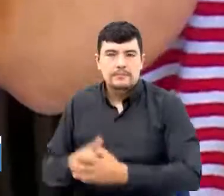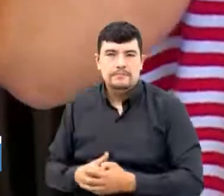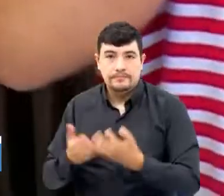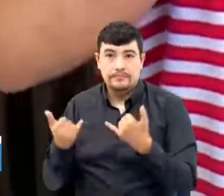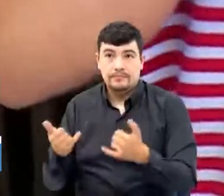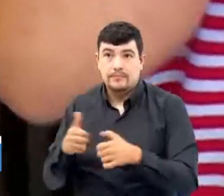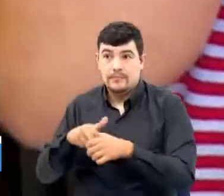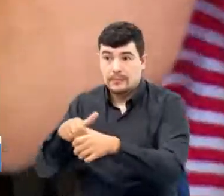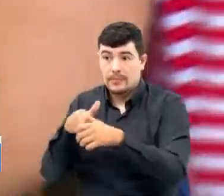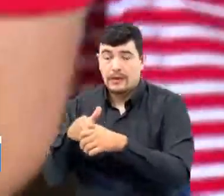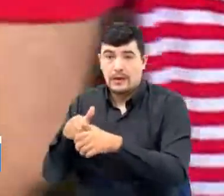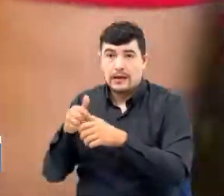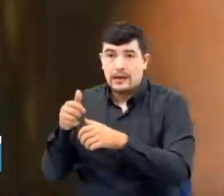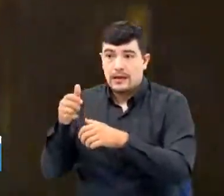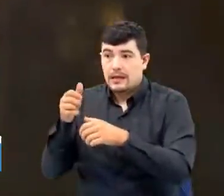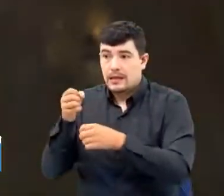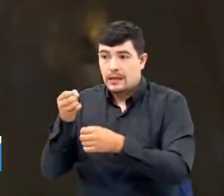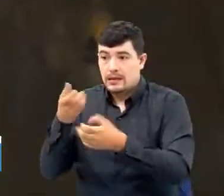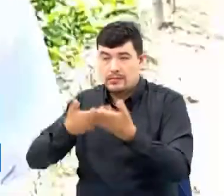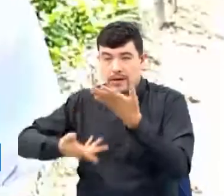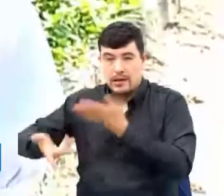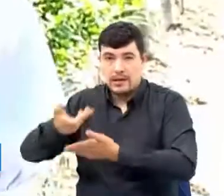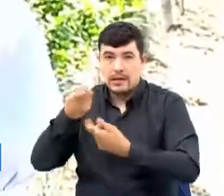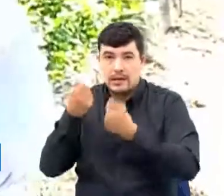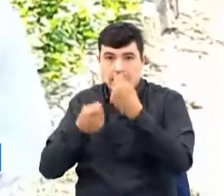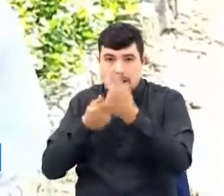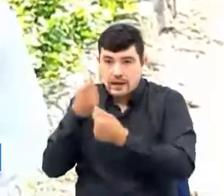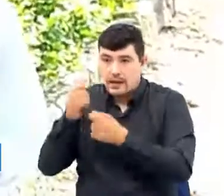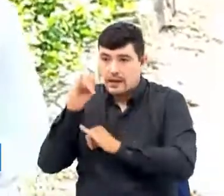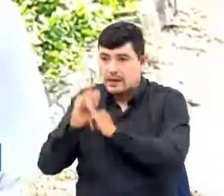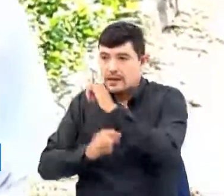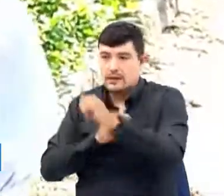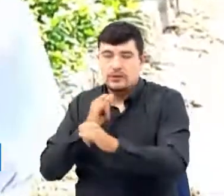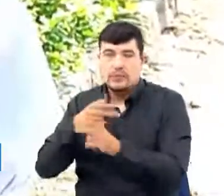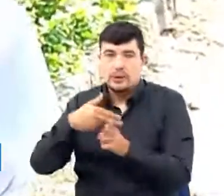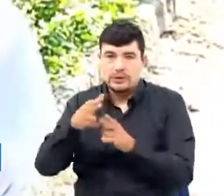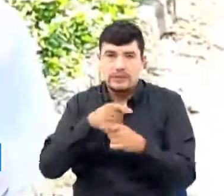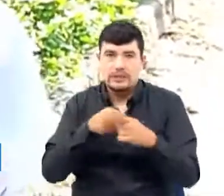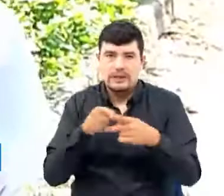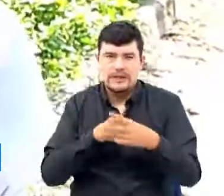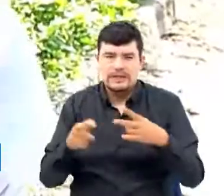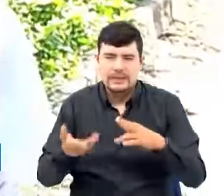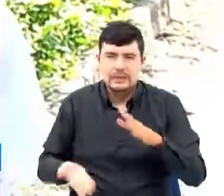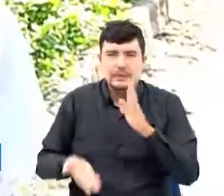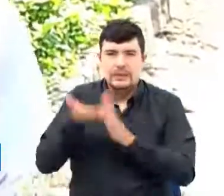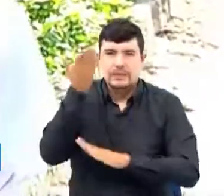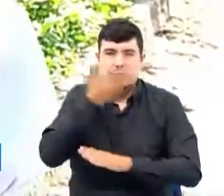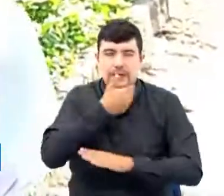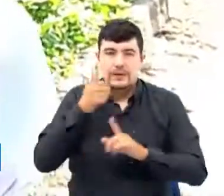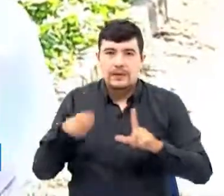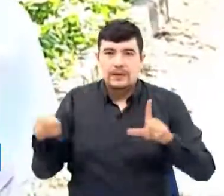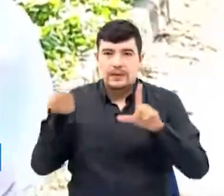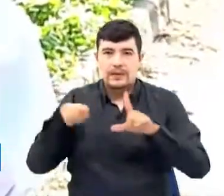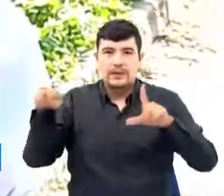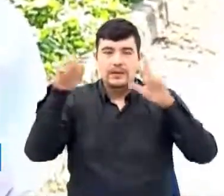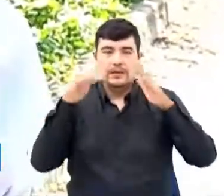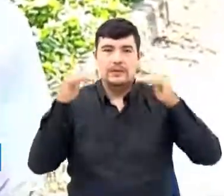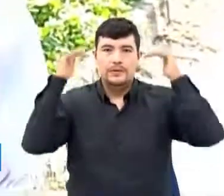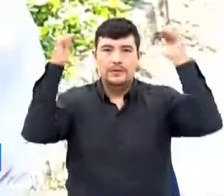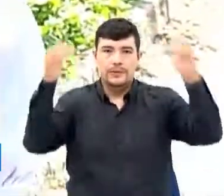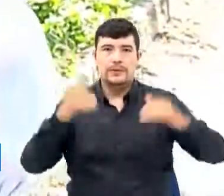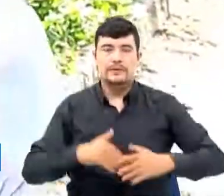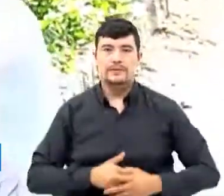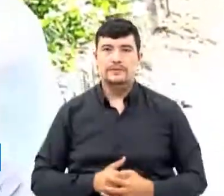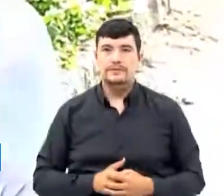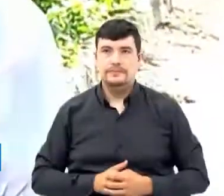podrían duplicarse en las próximas semanas. Clientes que tienen estimado unas cargas de 5 o 10 vehículos, solo